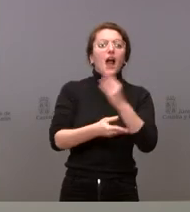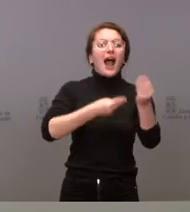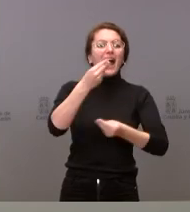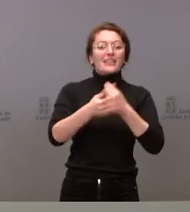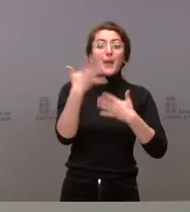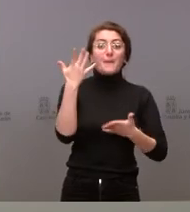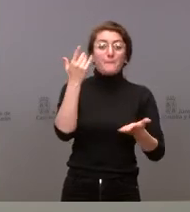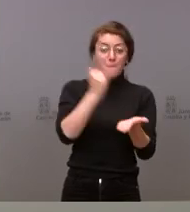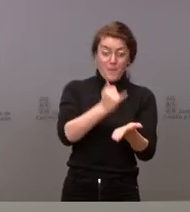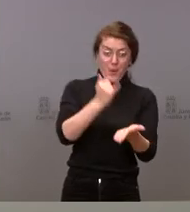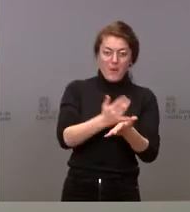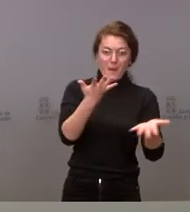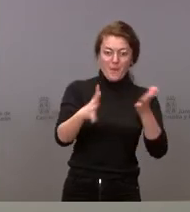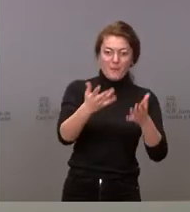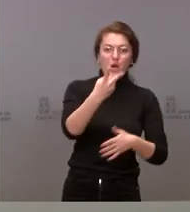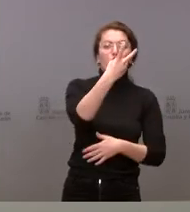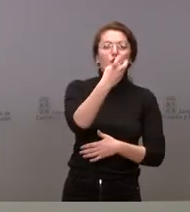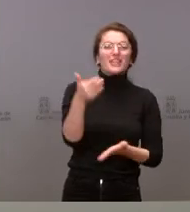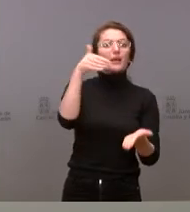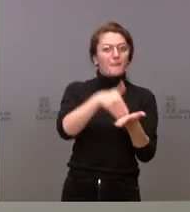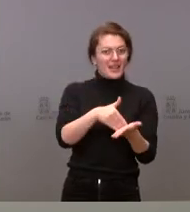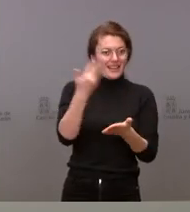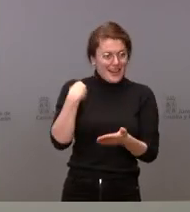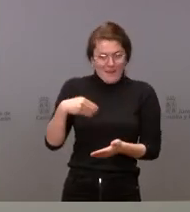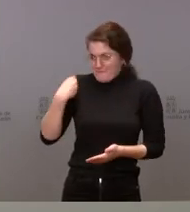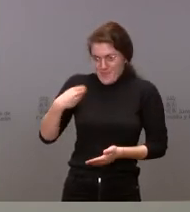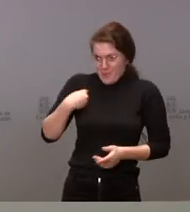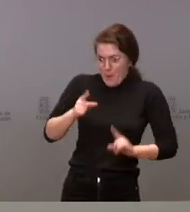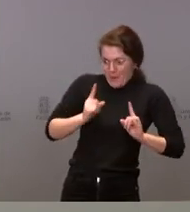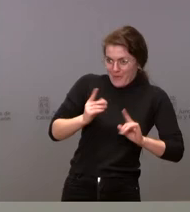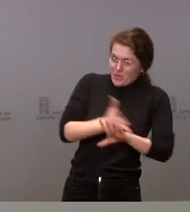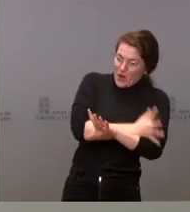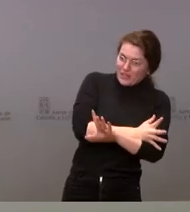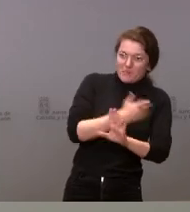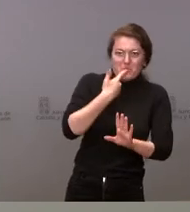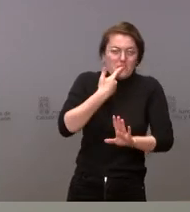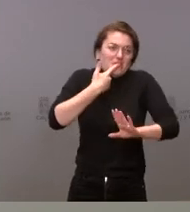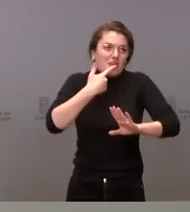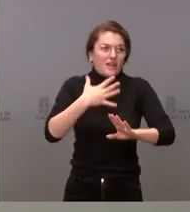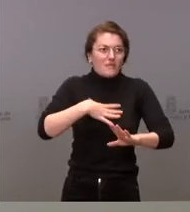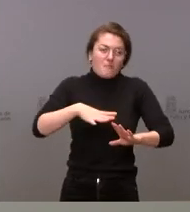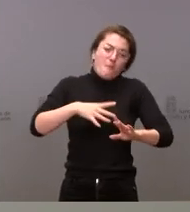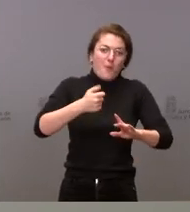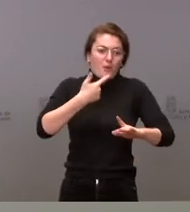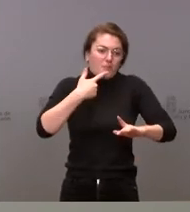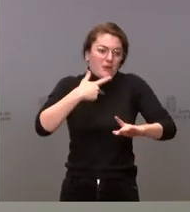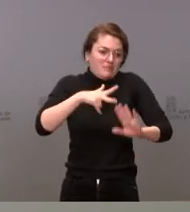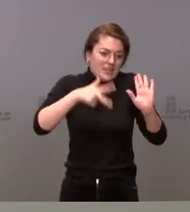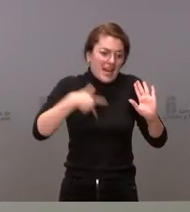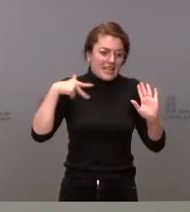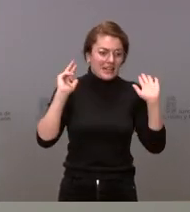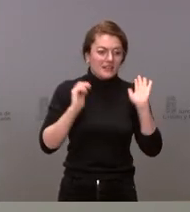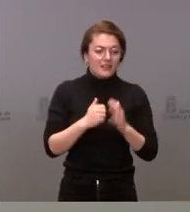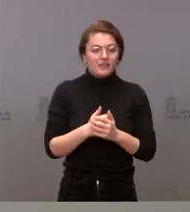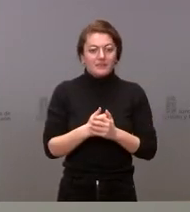de 200 mil pruebas tal y como teníamos previsto pero que era una previsión que hacíamos un poco a mano alzada y para lo cual estimamos